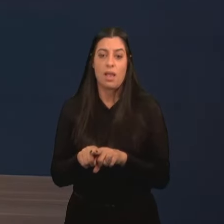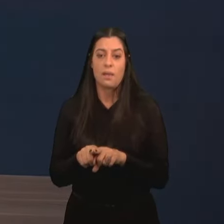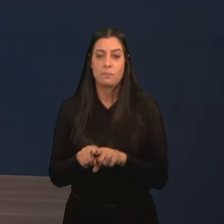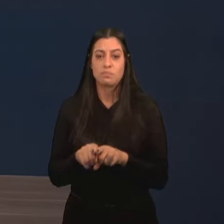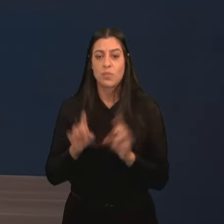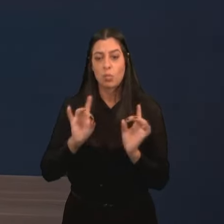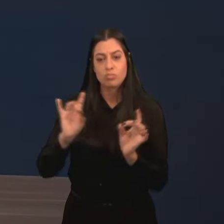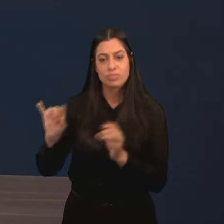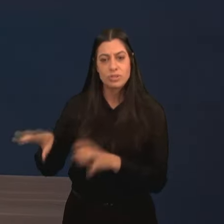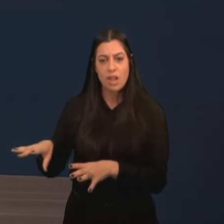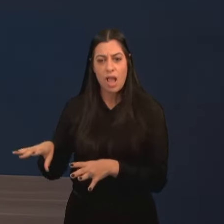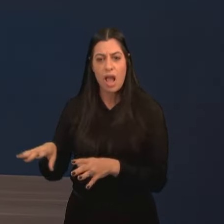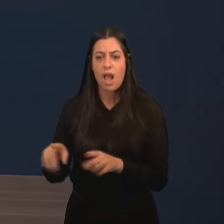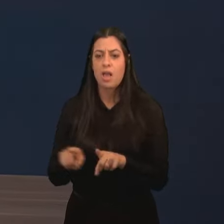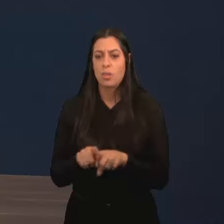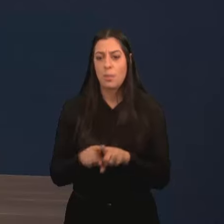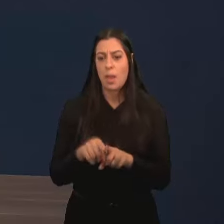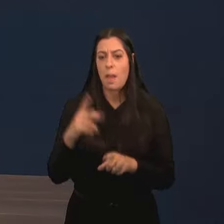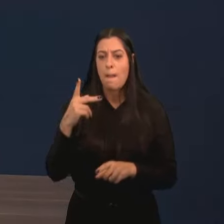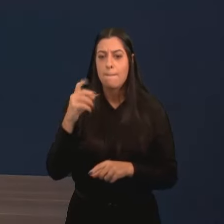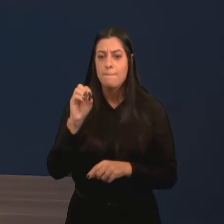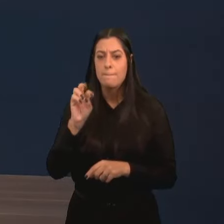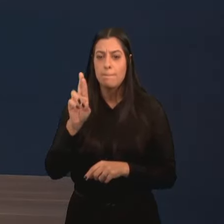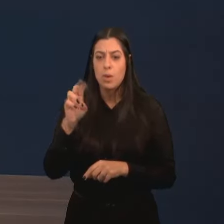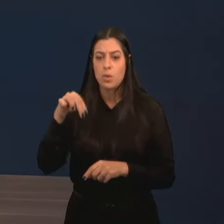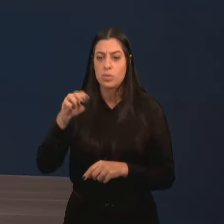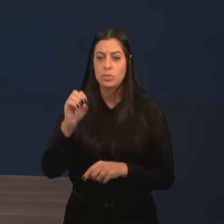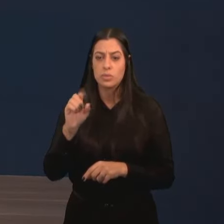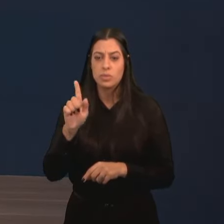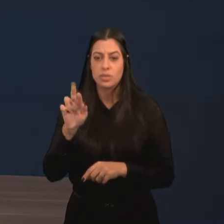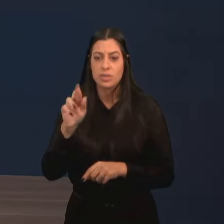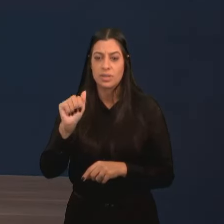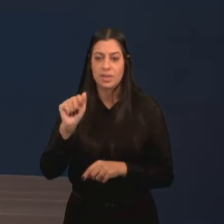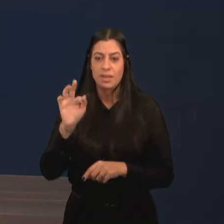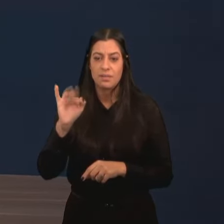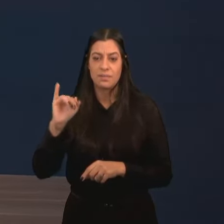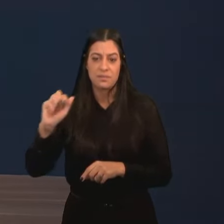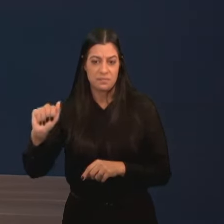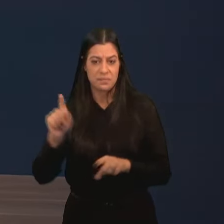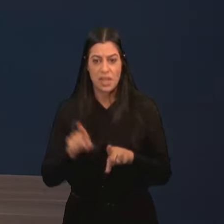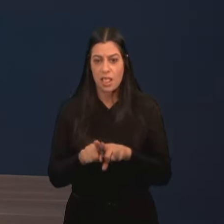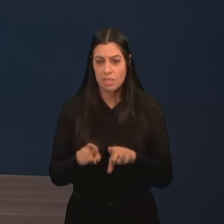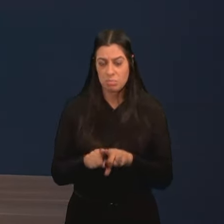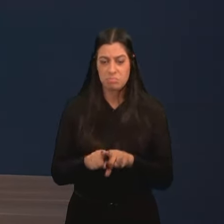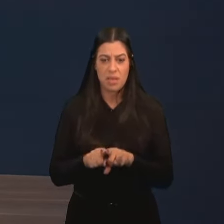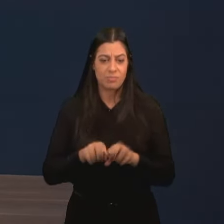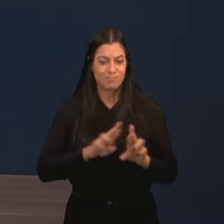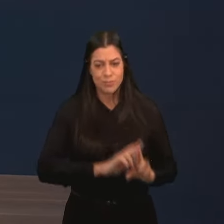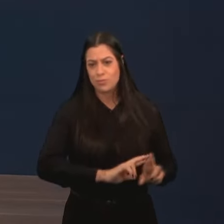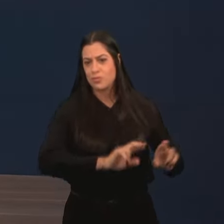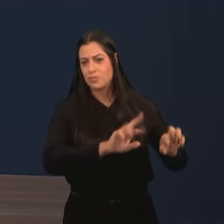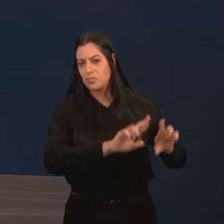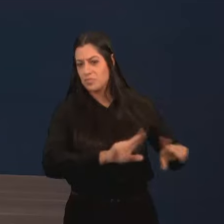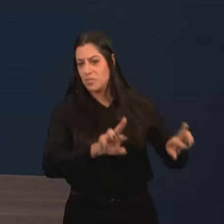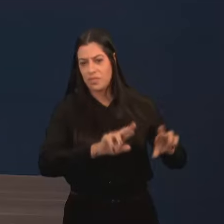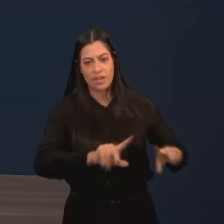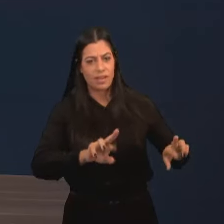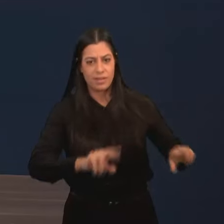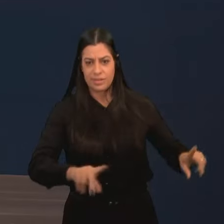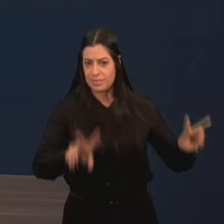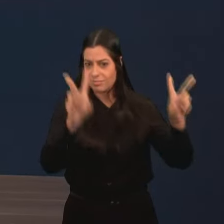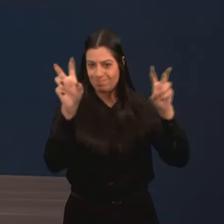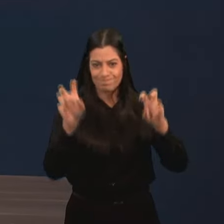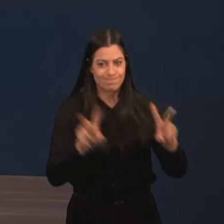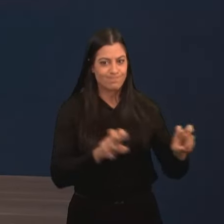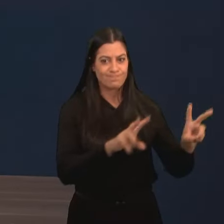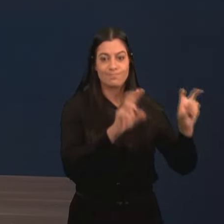el cancelamiento, la pornografía, de entre tantas otras acá, de funcionalidades, para usar una